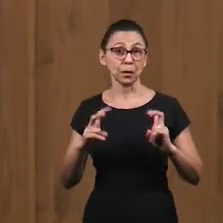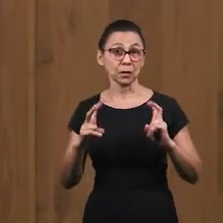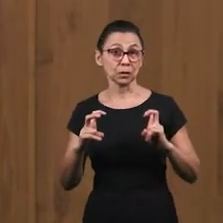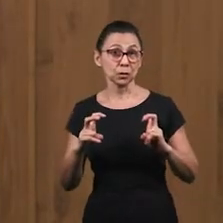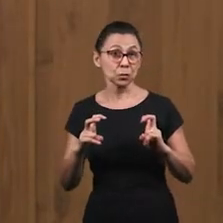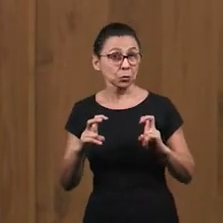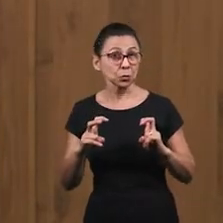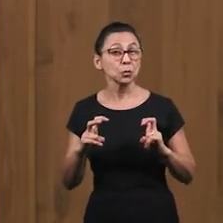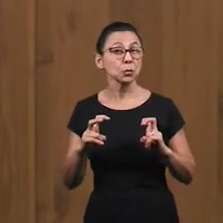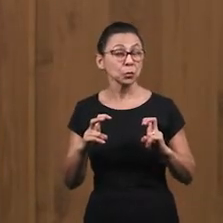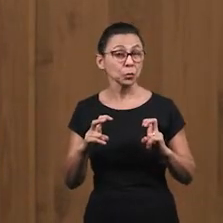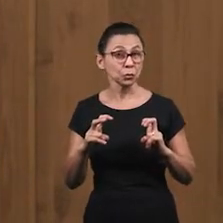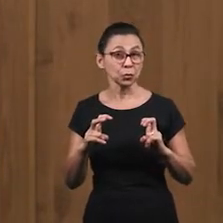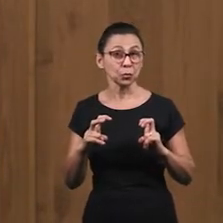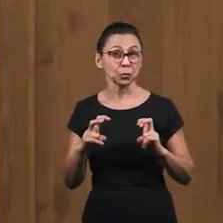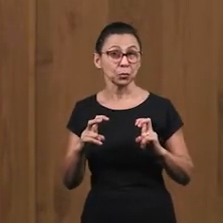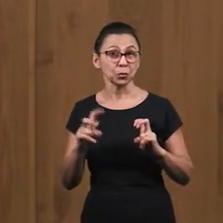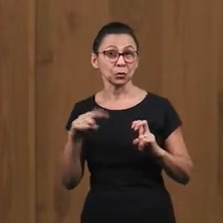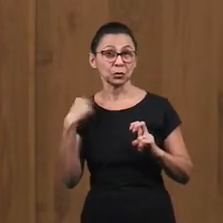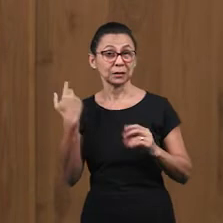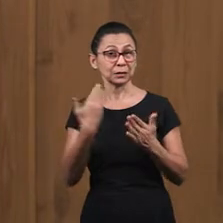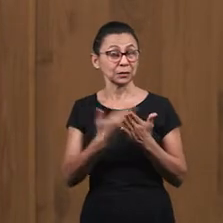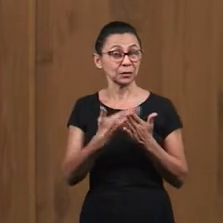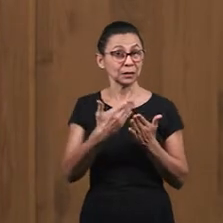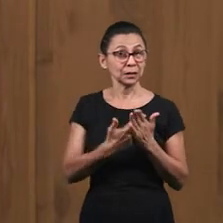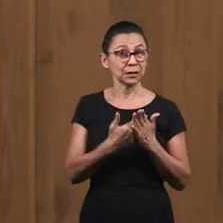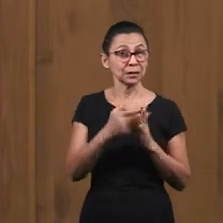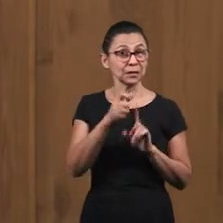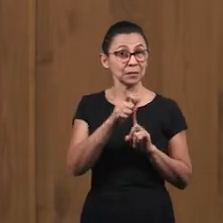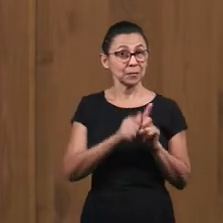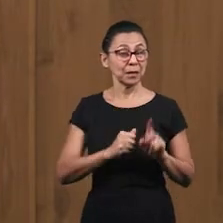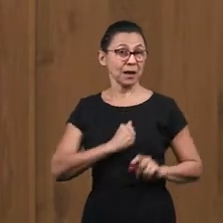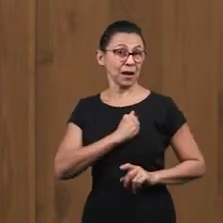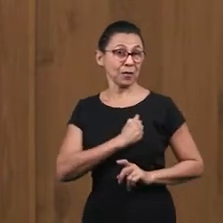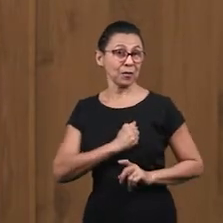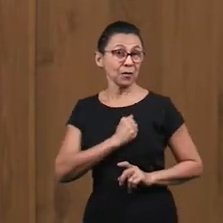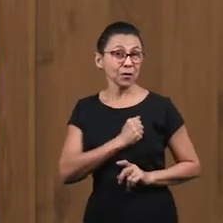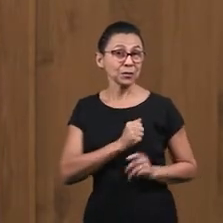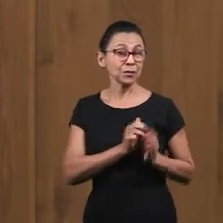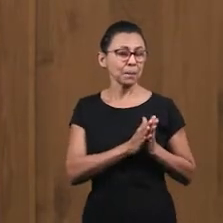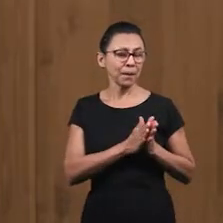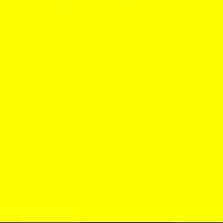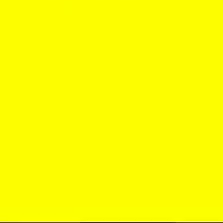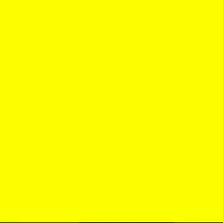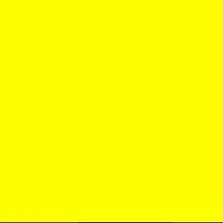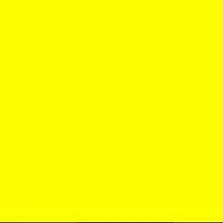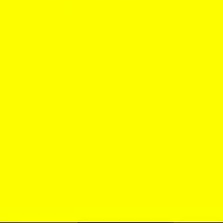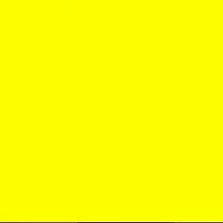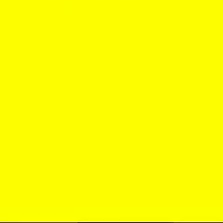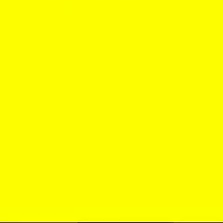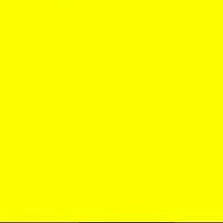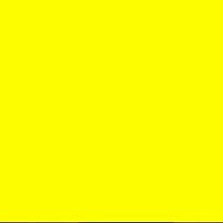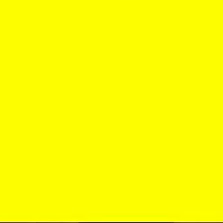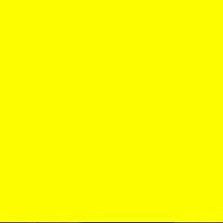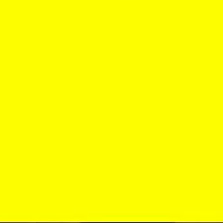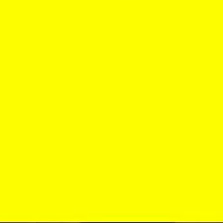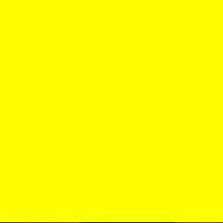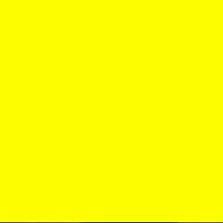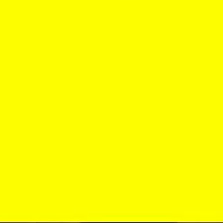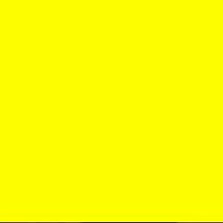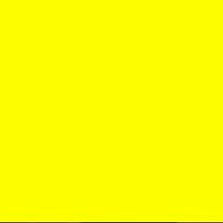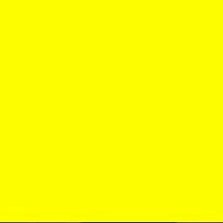¿Cuál fue el tema que estamos estudiando durante todo este mes? Nosotros estamos estudiando sobre el testimonio de